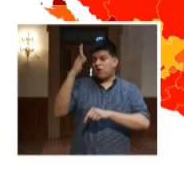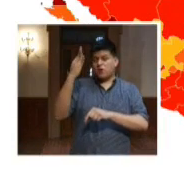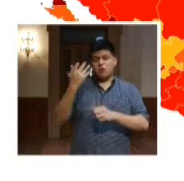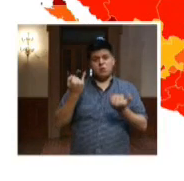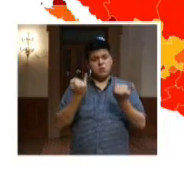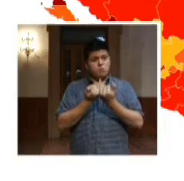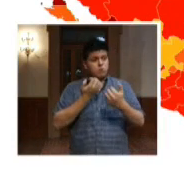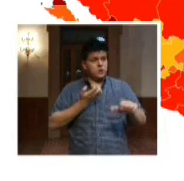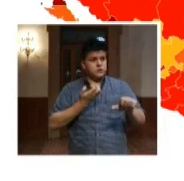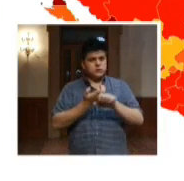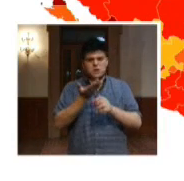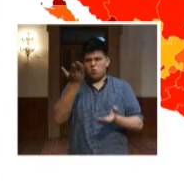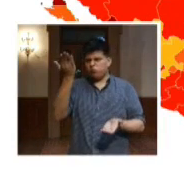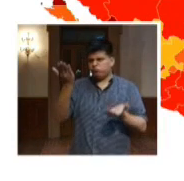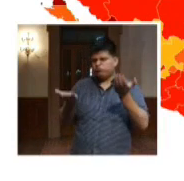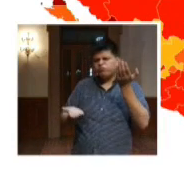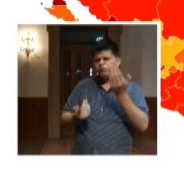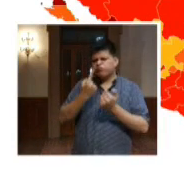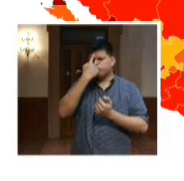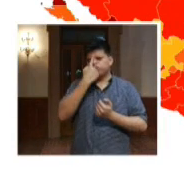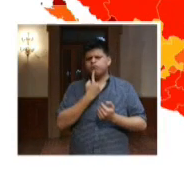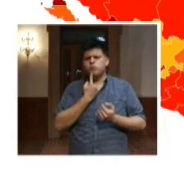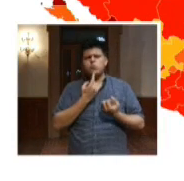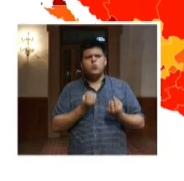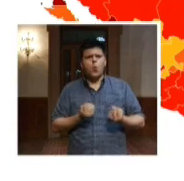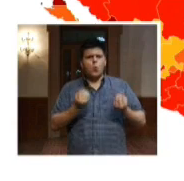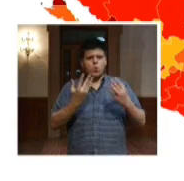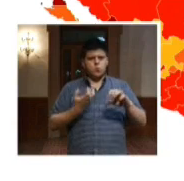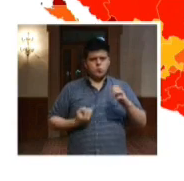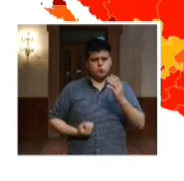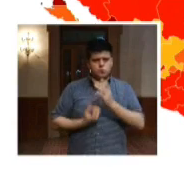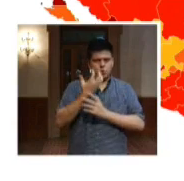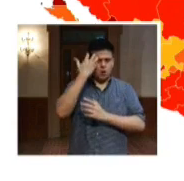a los casos, Nuevo León, a nivel